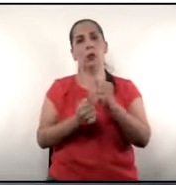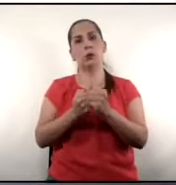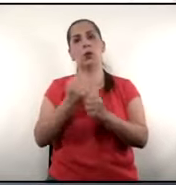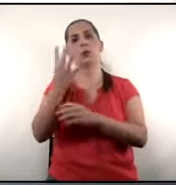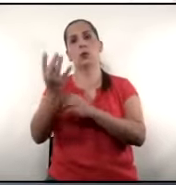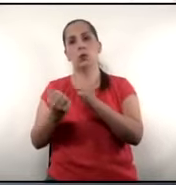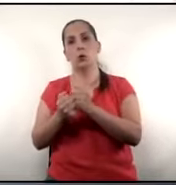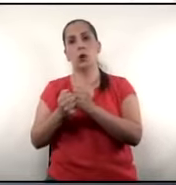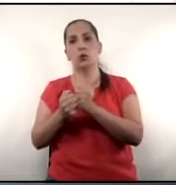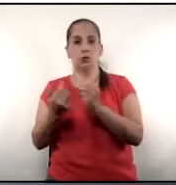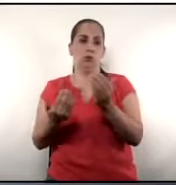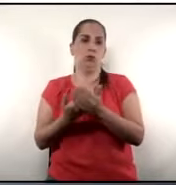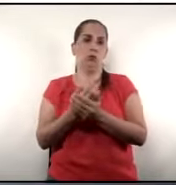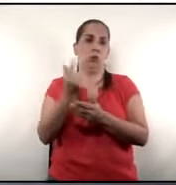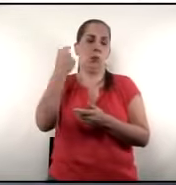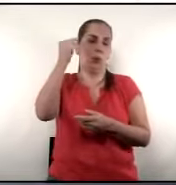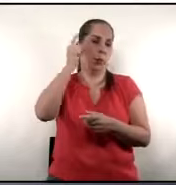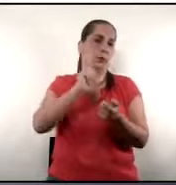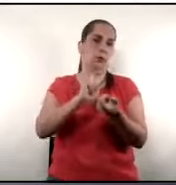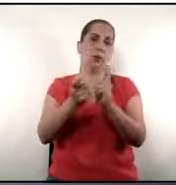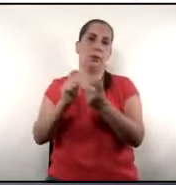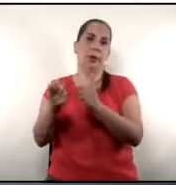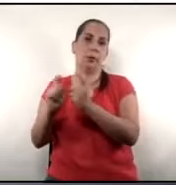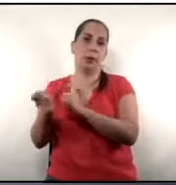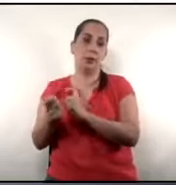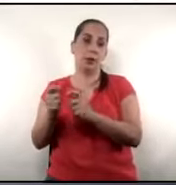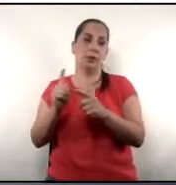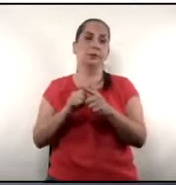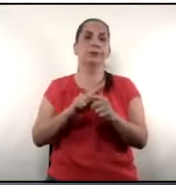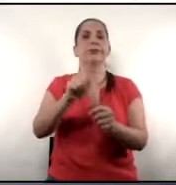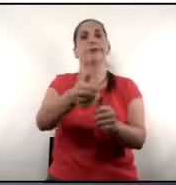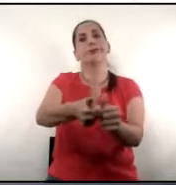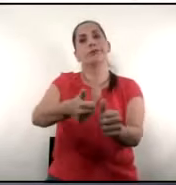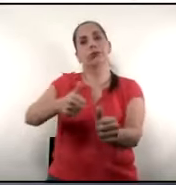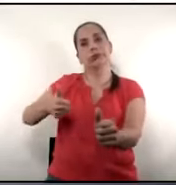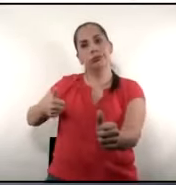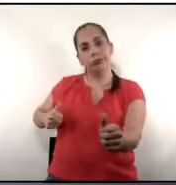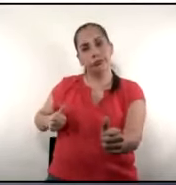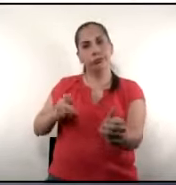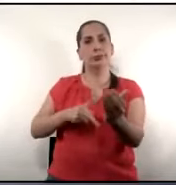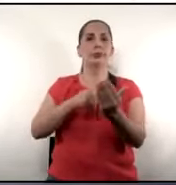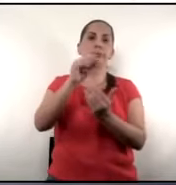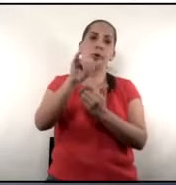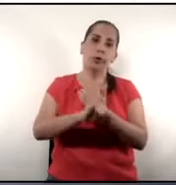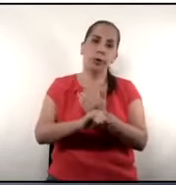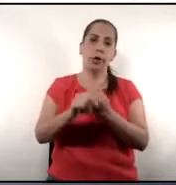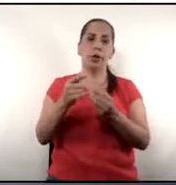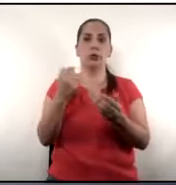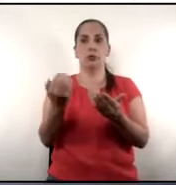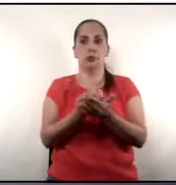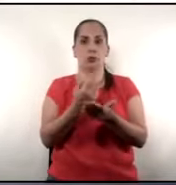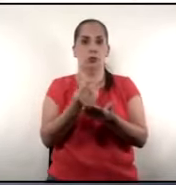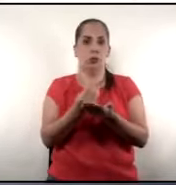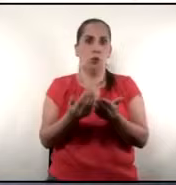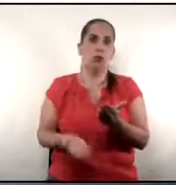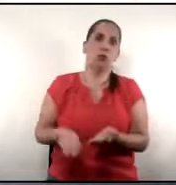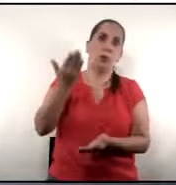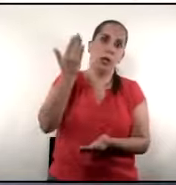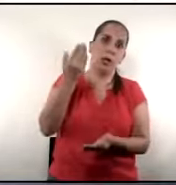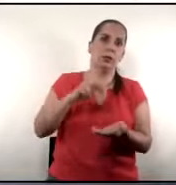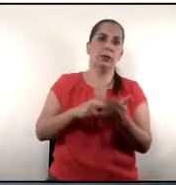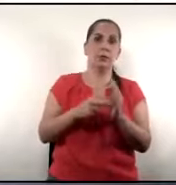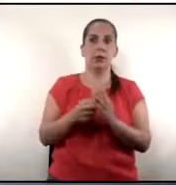nuevos periodos de gobierno, con los consiguientes atrasos en la ejecución de proyectos, aumento de costos. ¿Serán otros